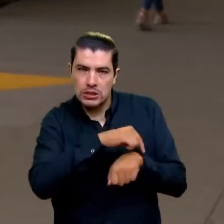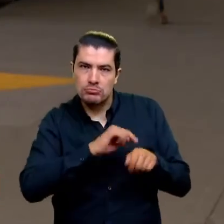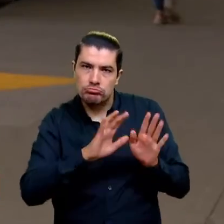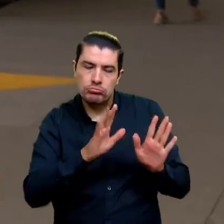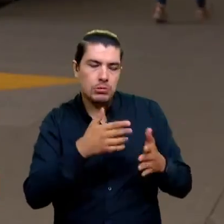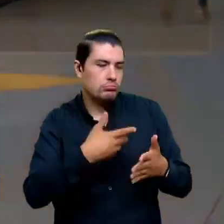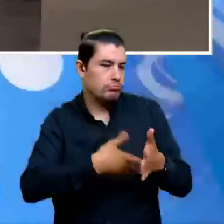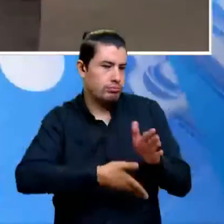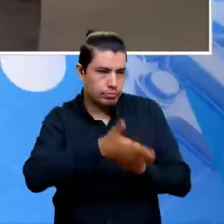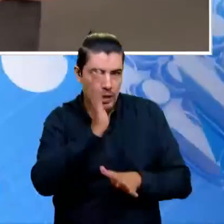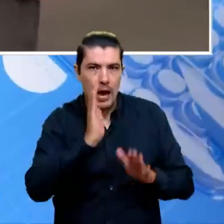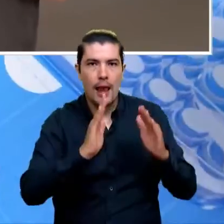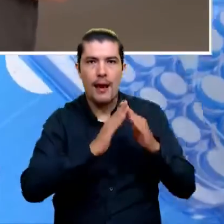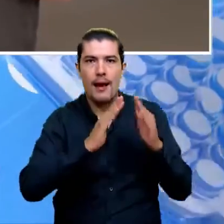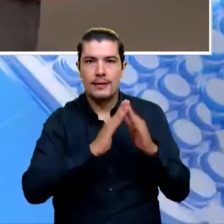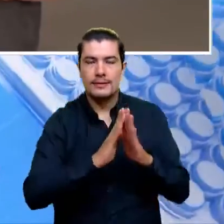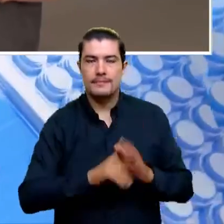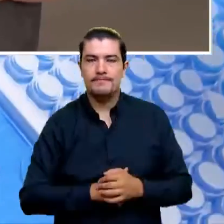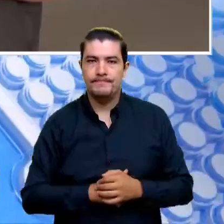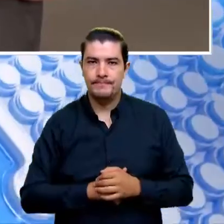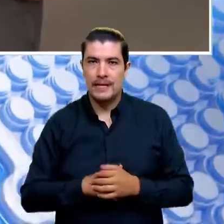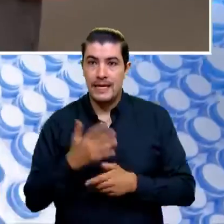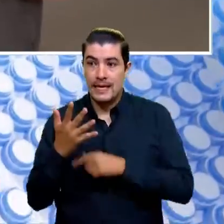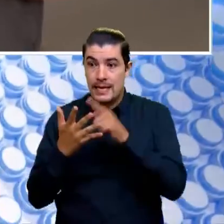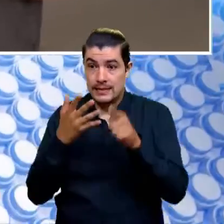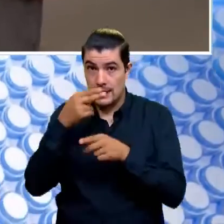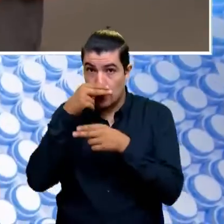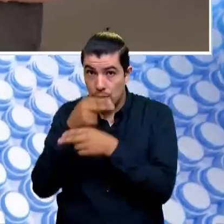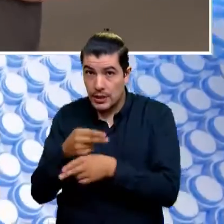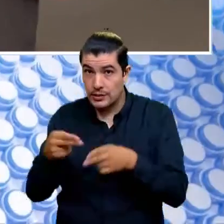pendiente de la evolución de estos 5 menores aquí en el Hospital